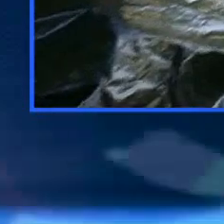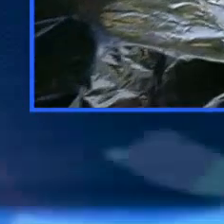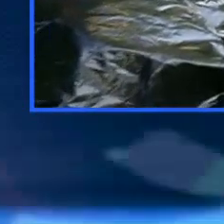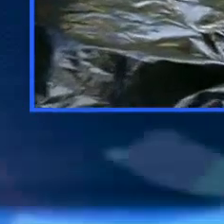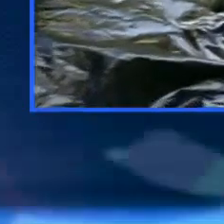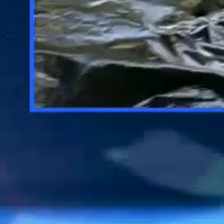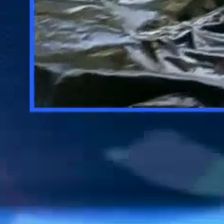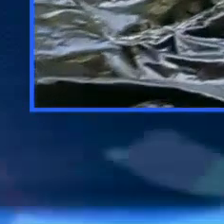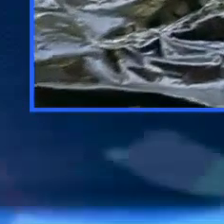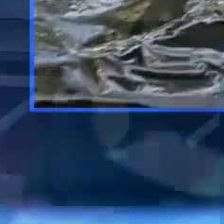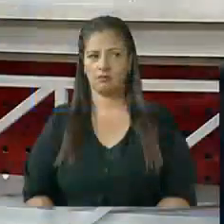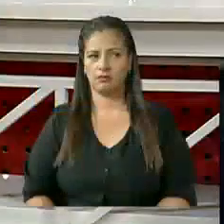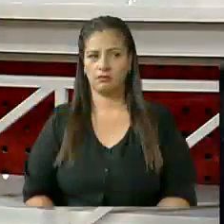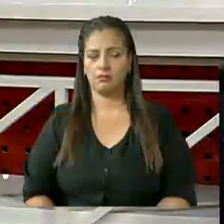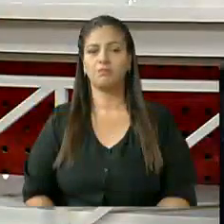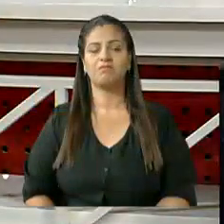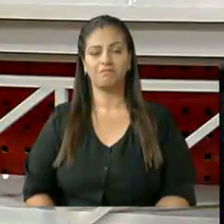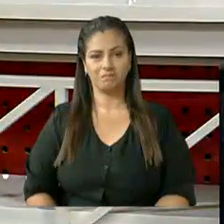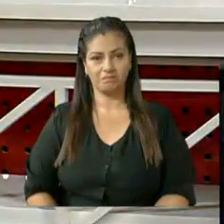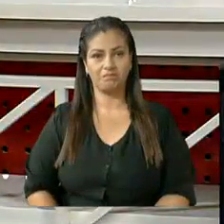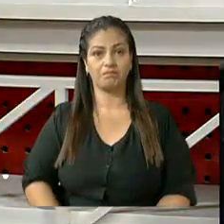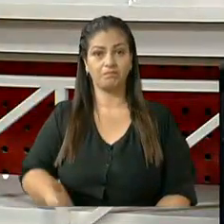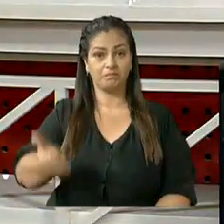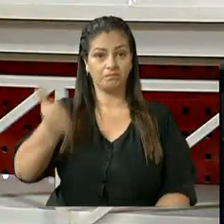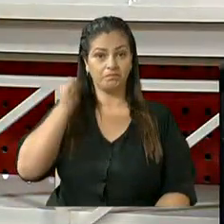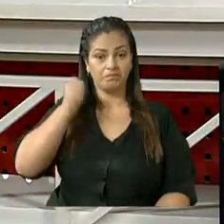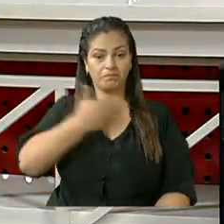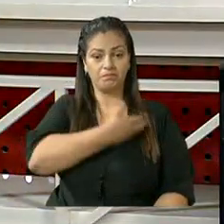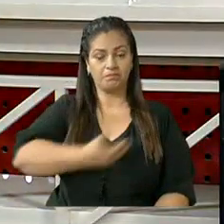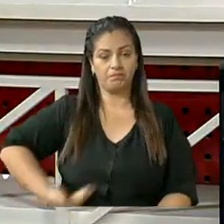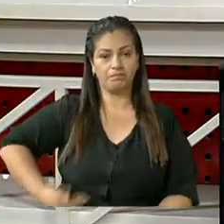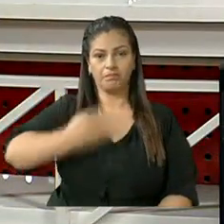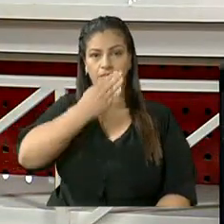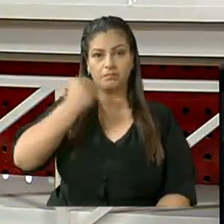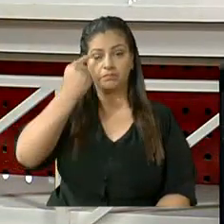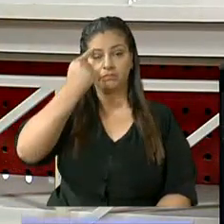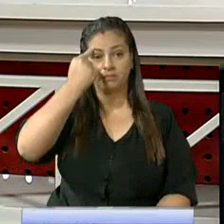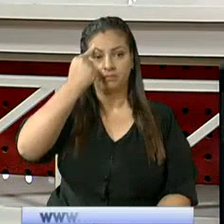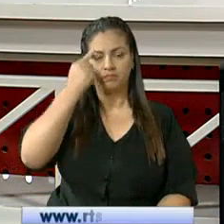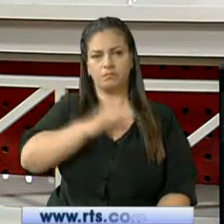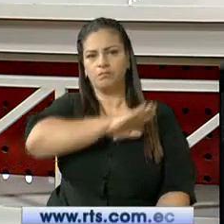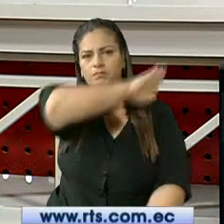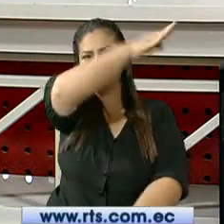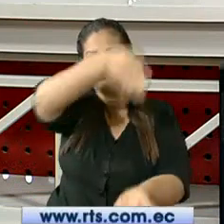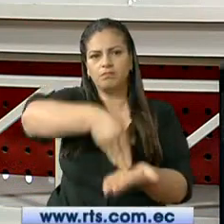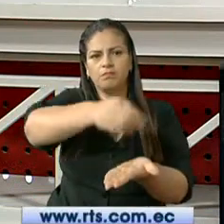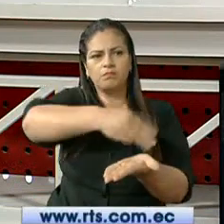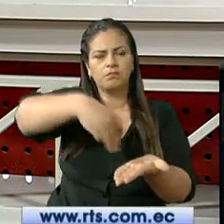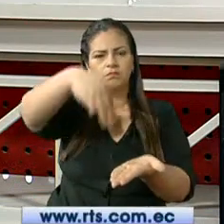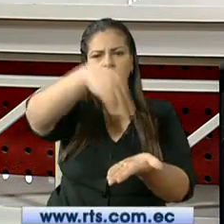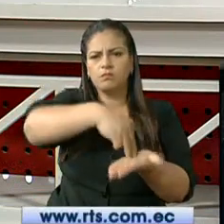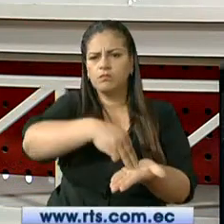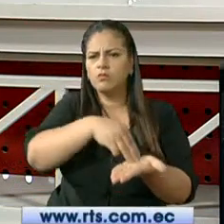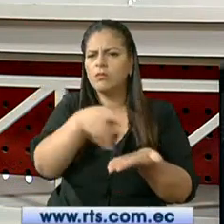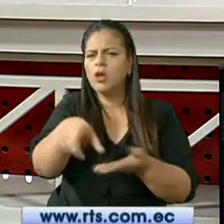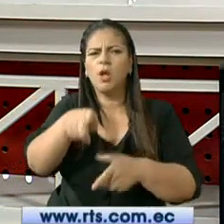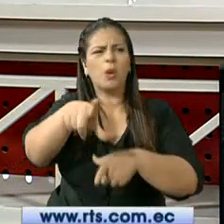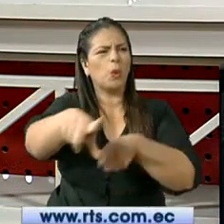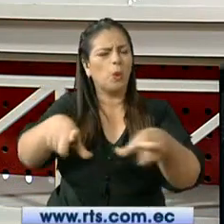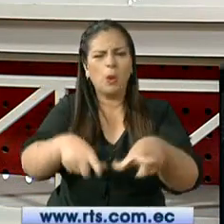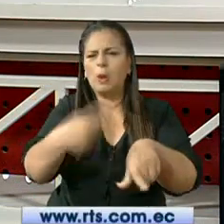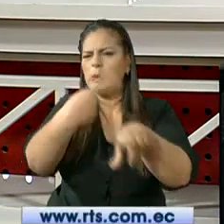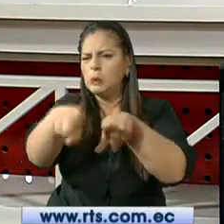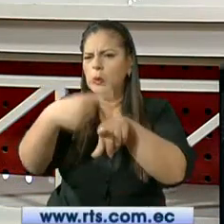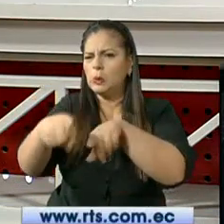Provincia de Manabí, el presidente de la República, Rafael Correa, recorrió algunas de las zonas costeras destruidas por el terremoto. En el